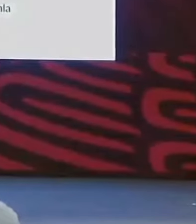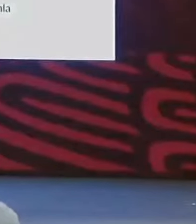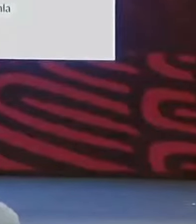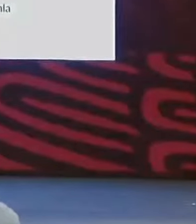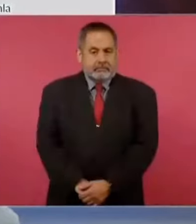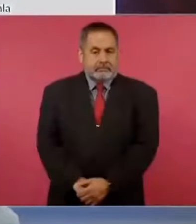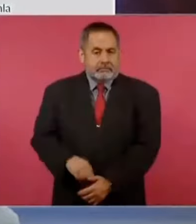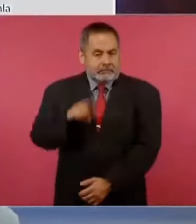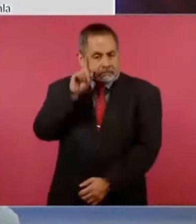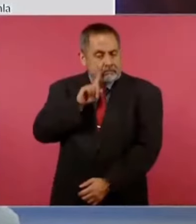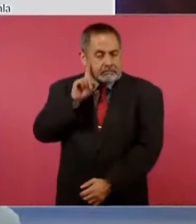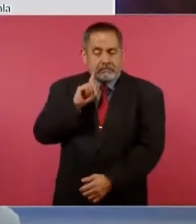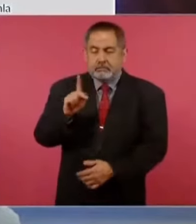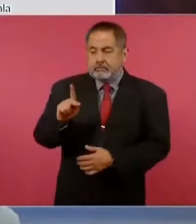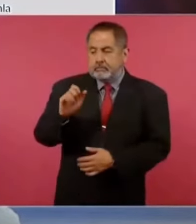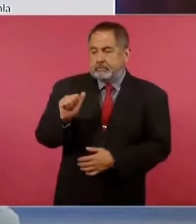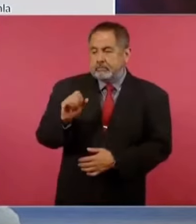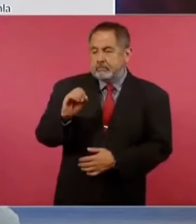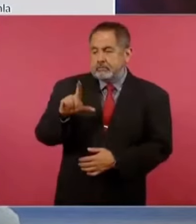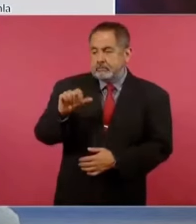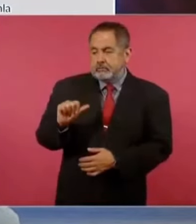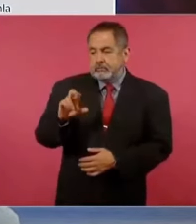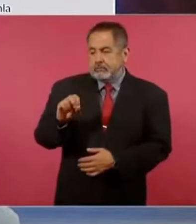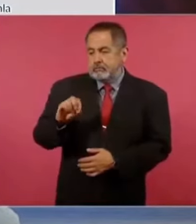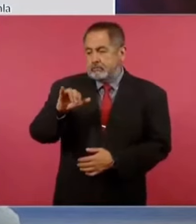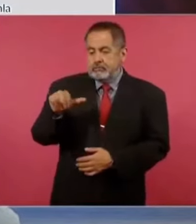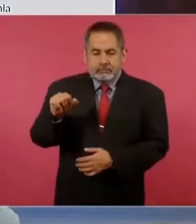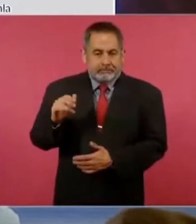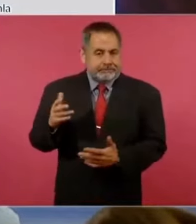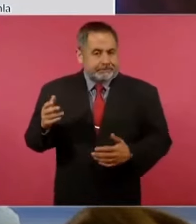Paola Rojas, y acá,